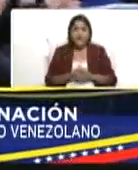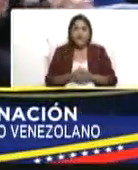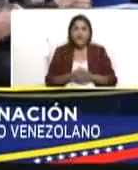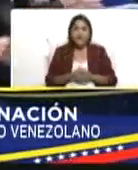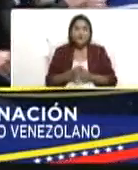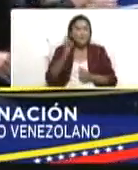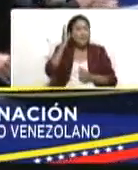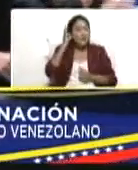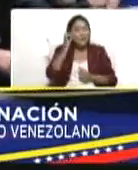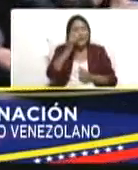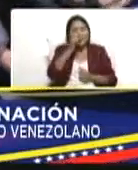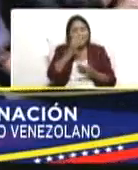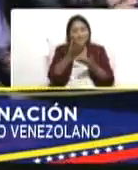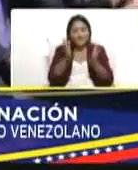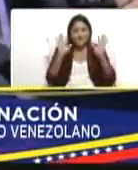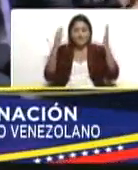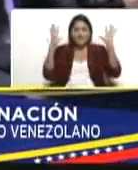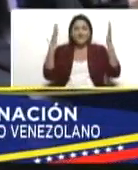para